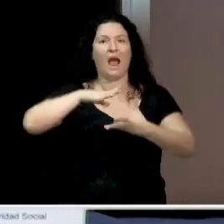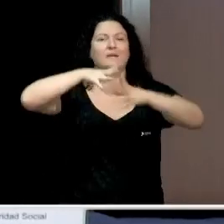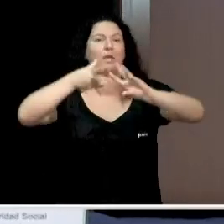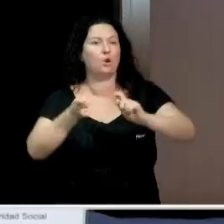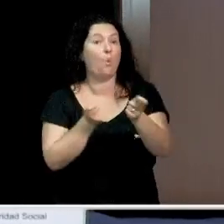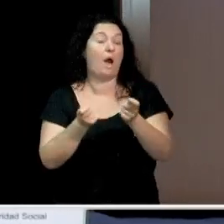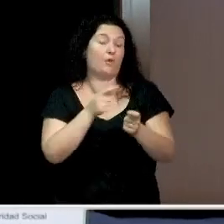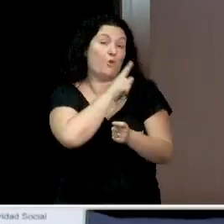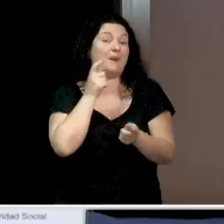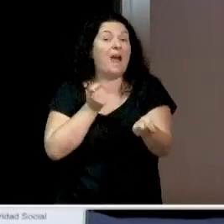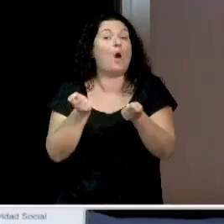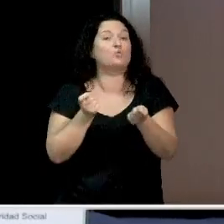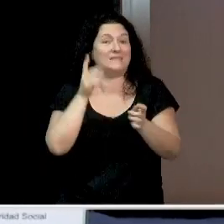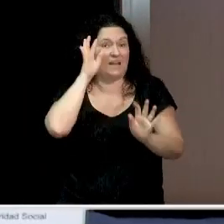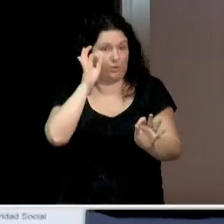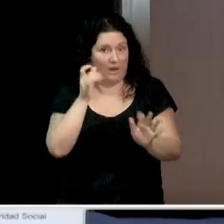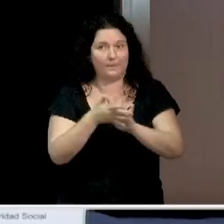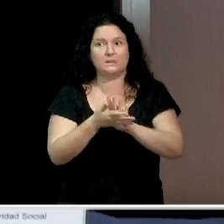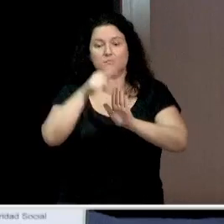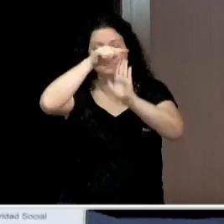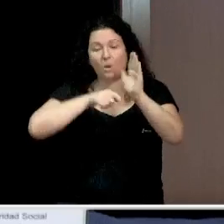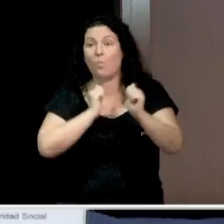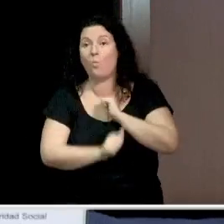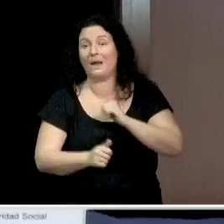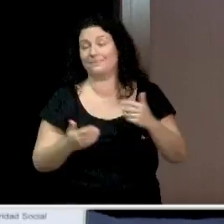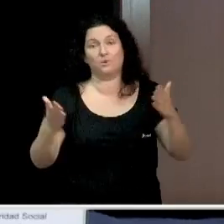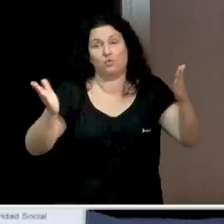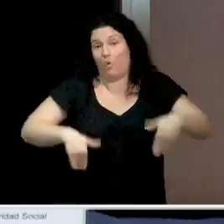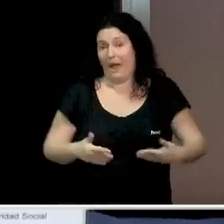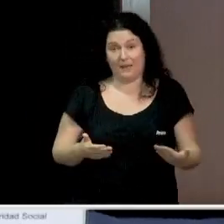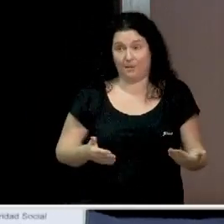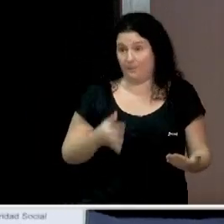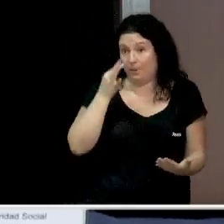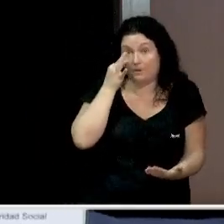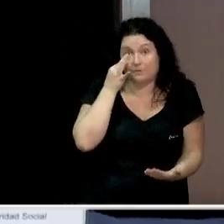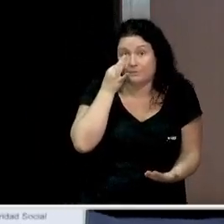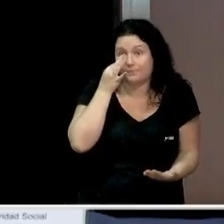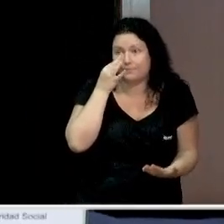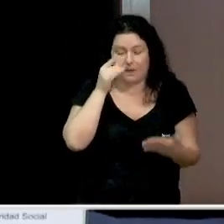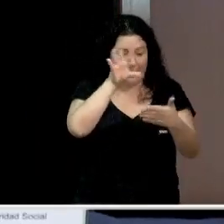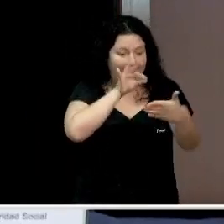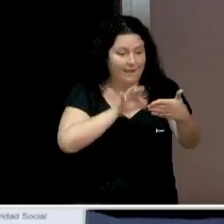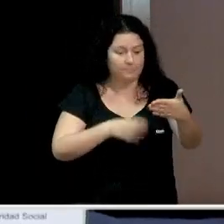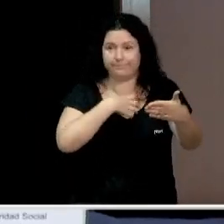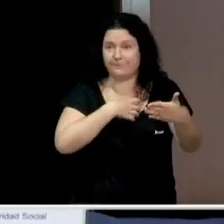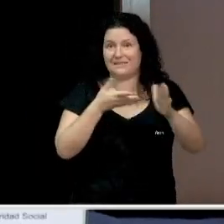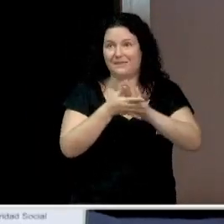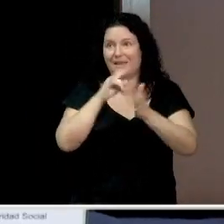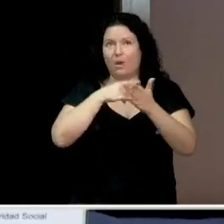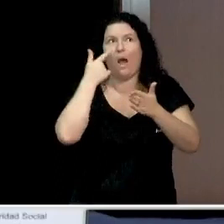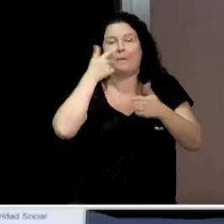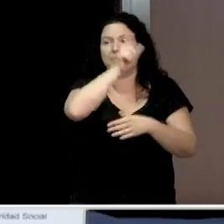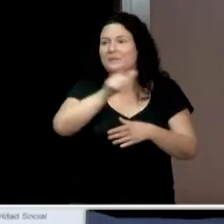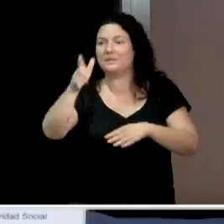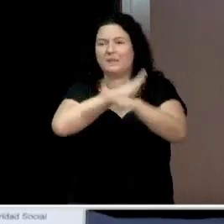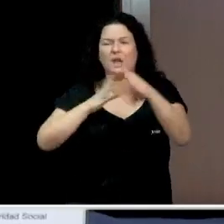ajustes razonables. No lo existe, entre otras razones, por la razón de que técnicamente no es posible prever a priori